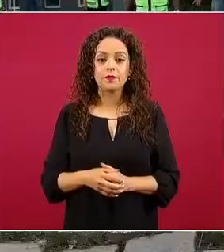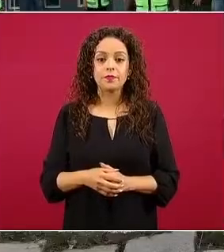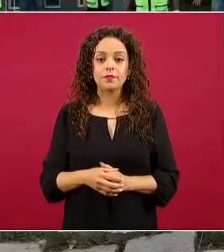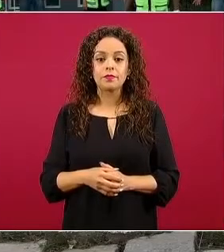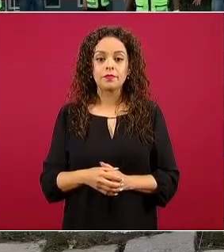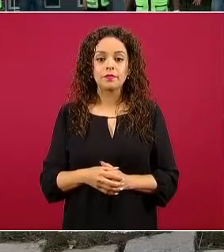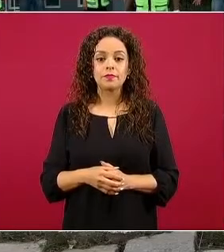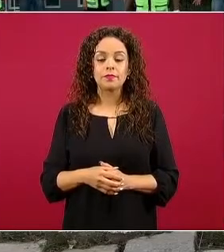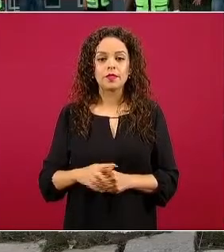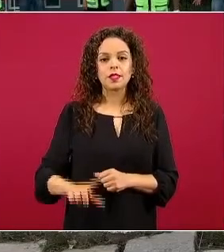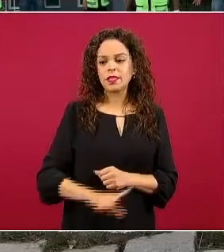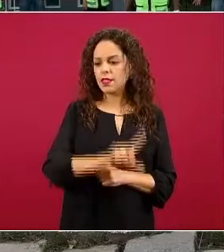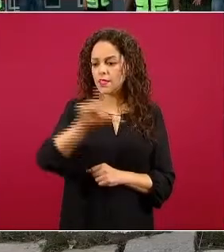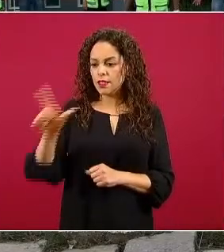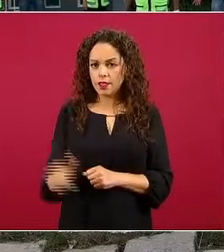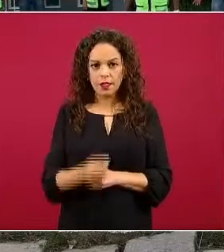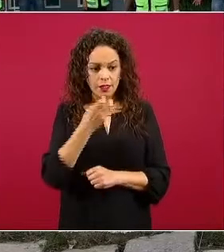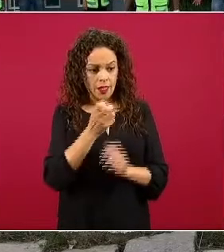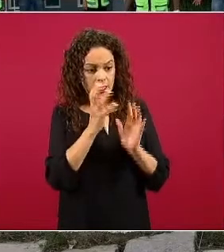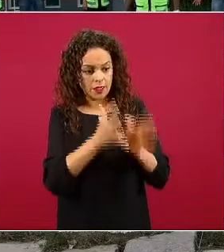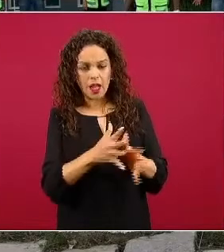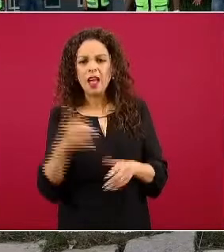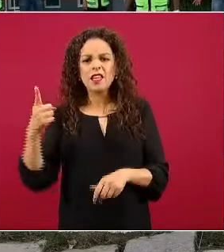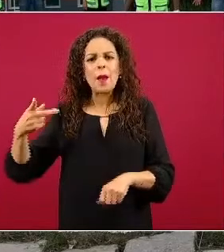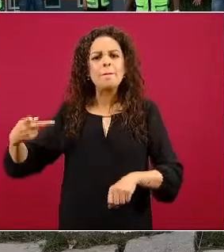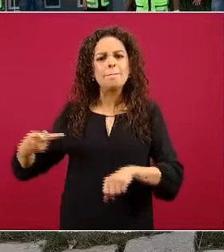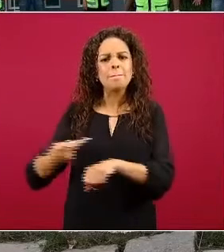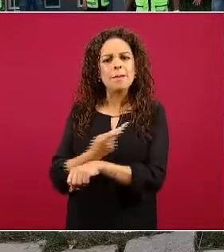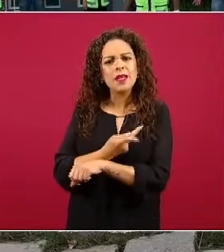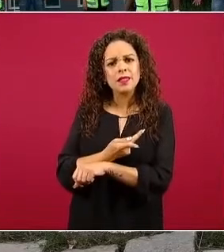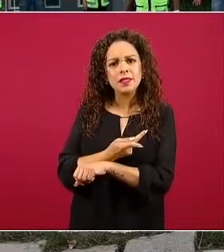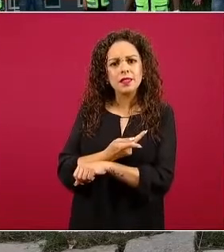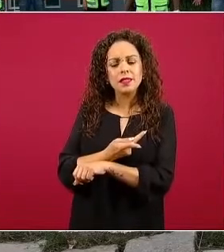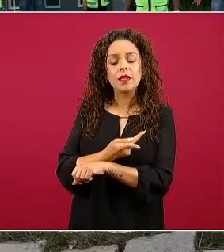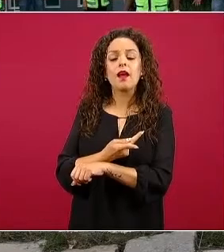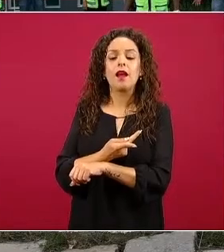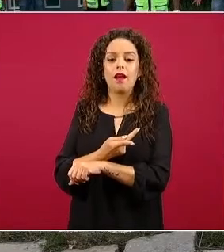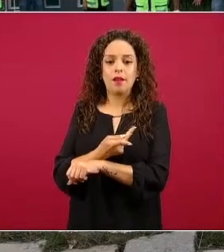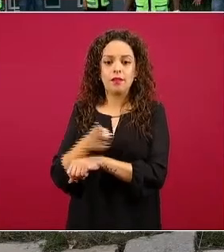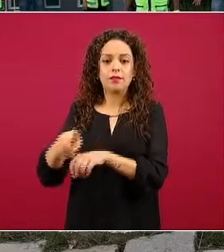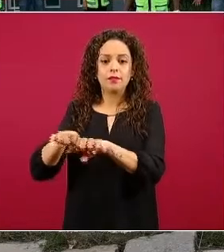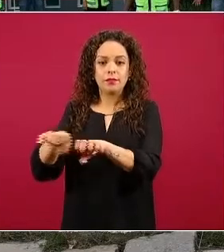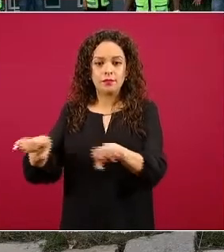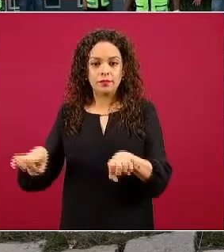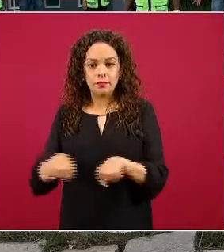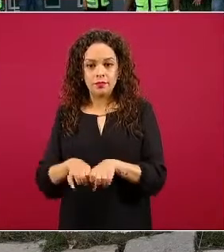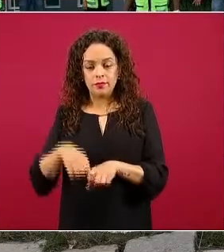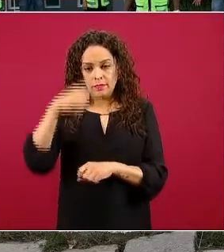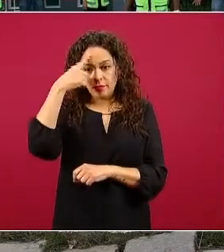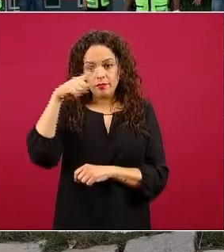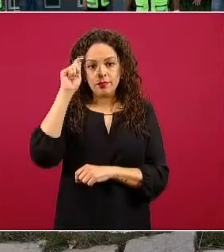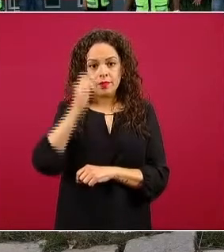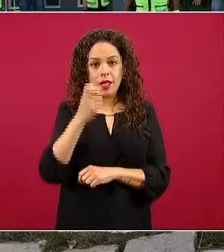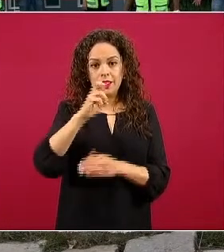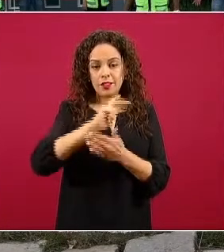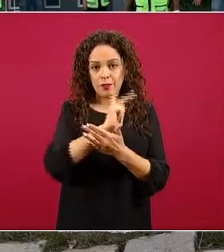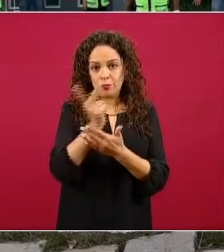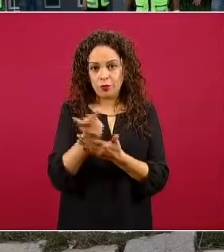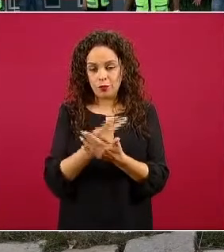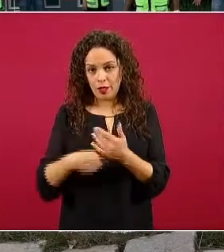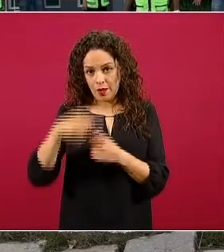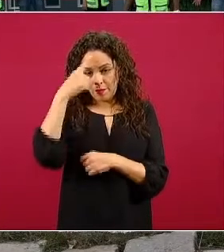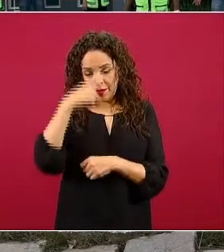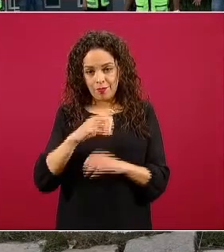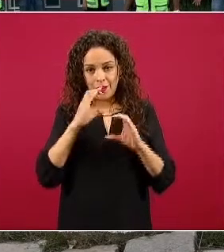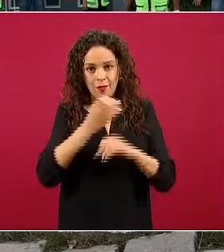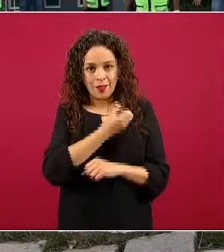¿Qué pasa después? Si las brigadas de promoción de la salud, que es lo que se vio anteriormente,